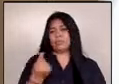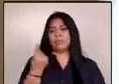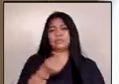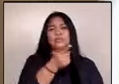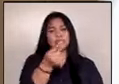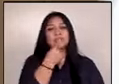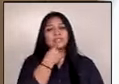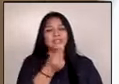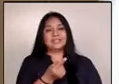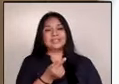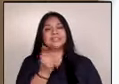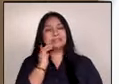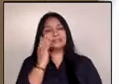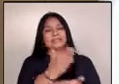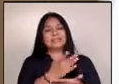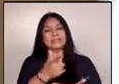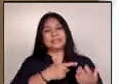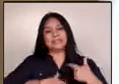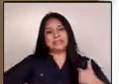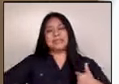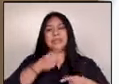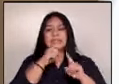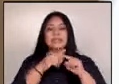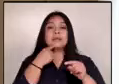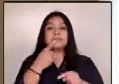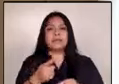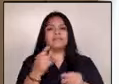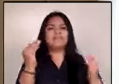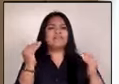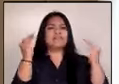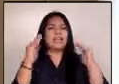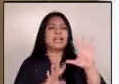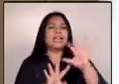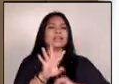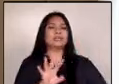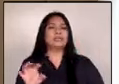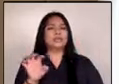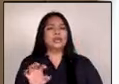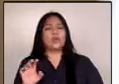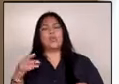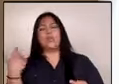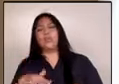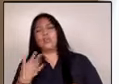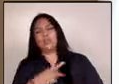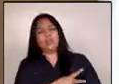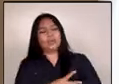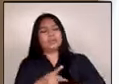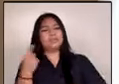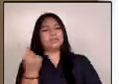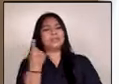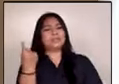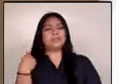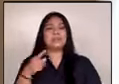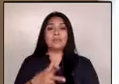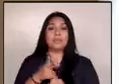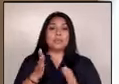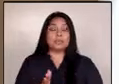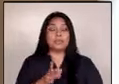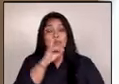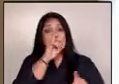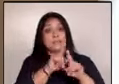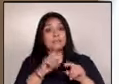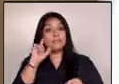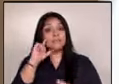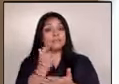mencionó señor alto representante ese 14 de enero histórico para los guatemaltecos y creo también para la